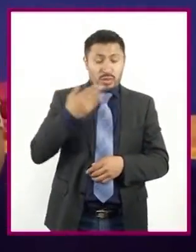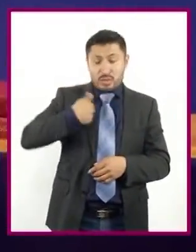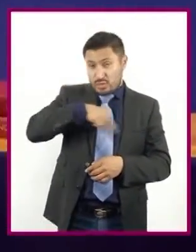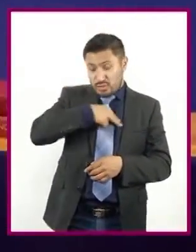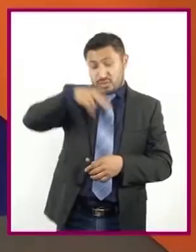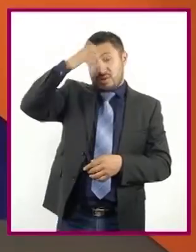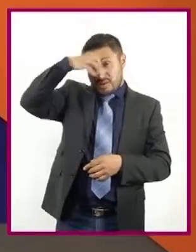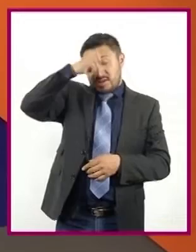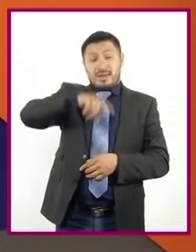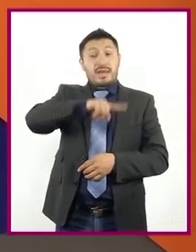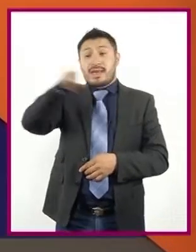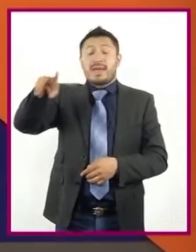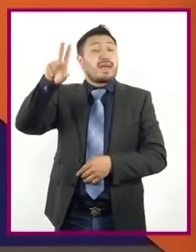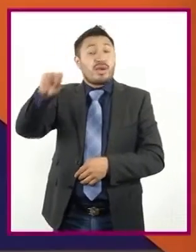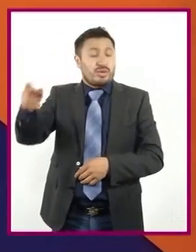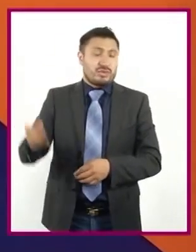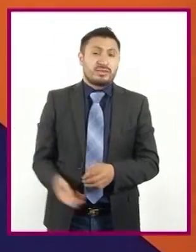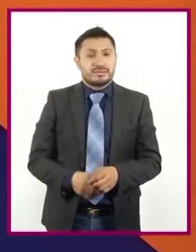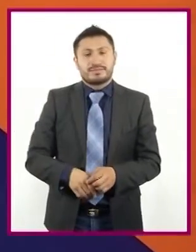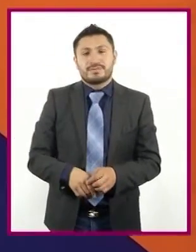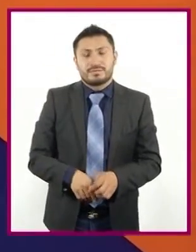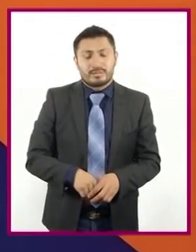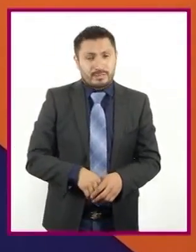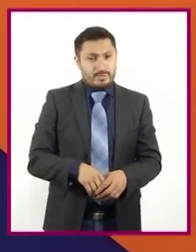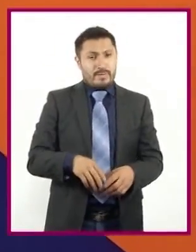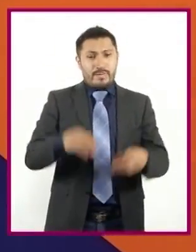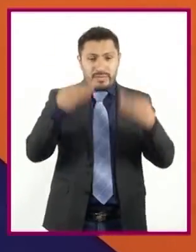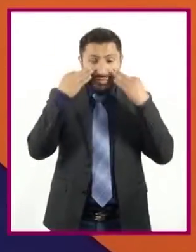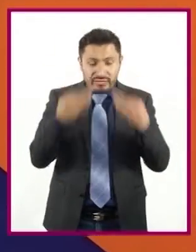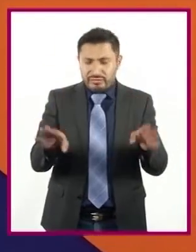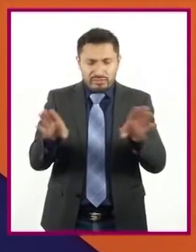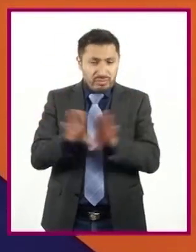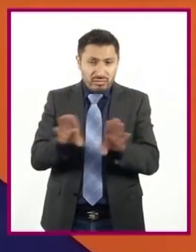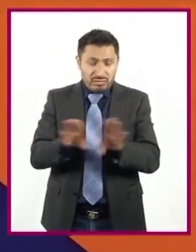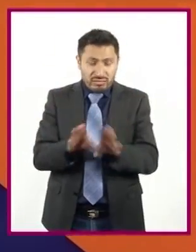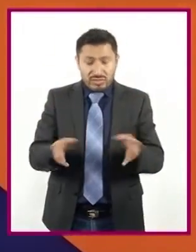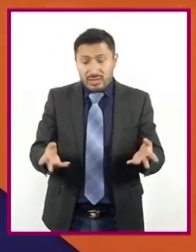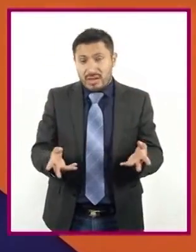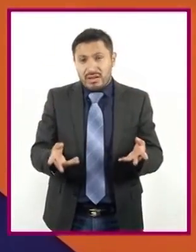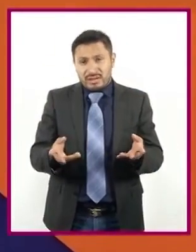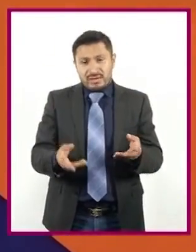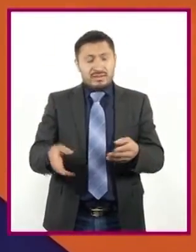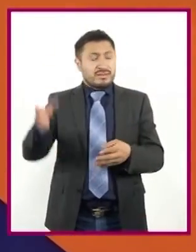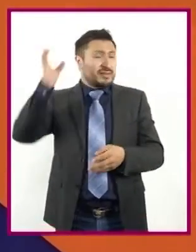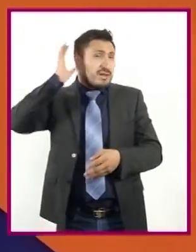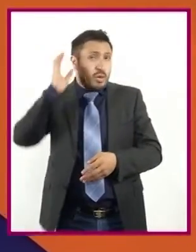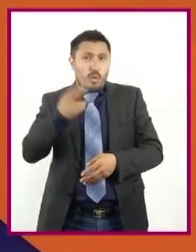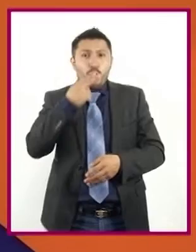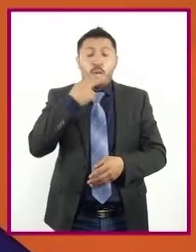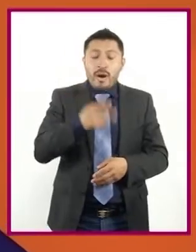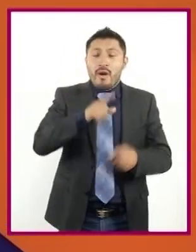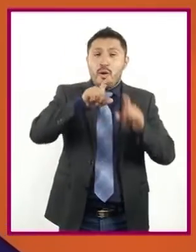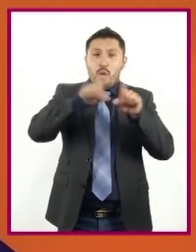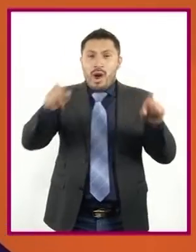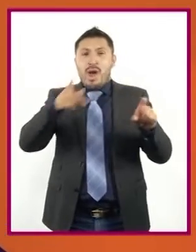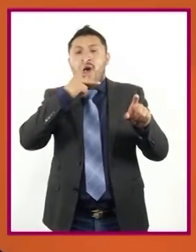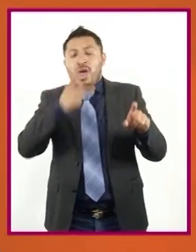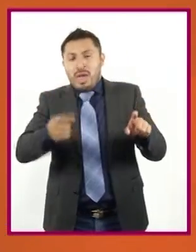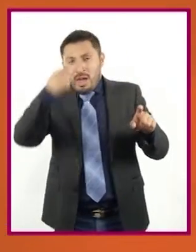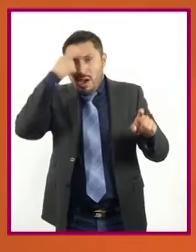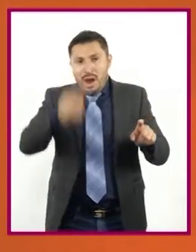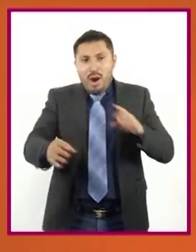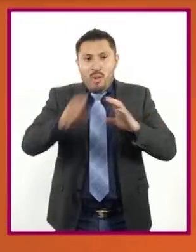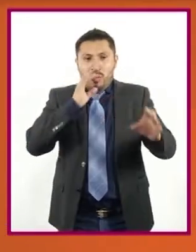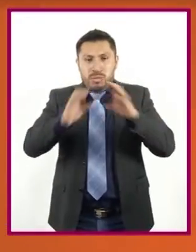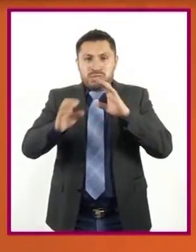los demás. Sin darnos cuenta de manera continua, escuchamos o utilizamos ciertas frases para comunicarnos y relacionarnos